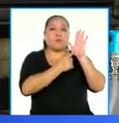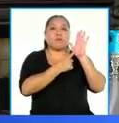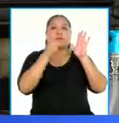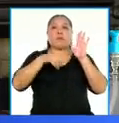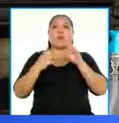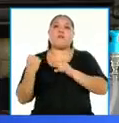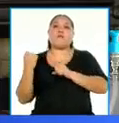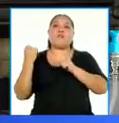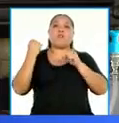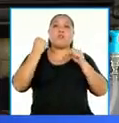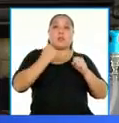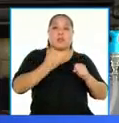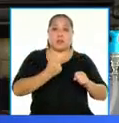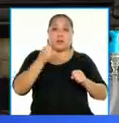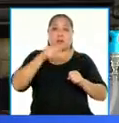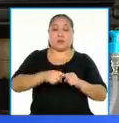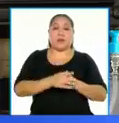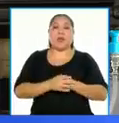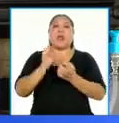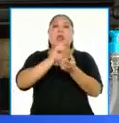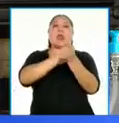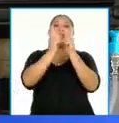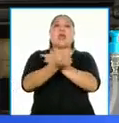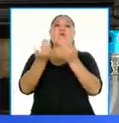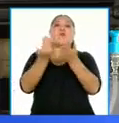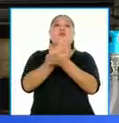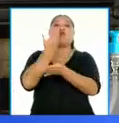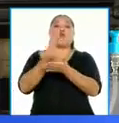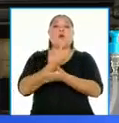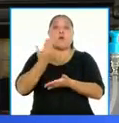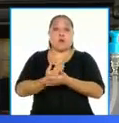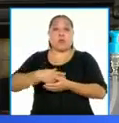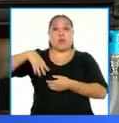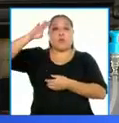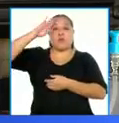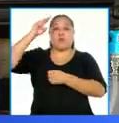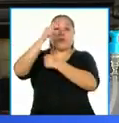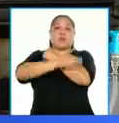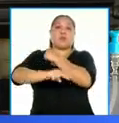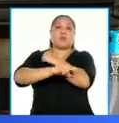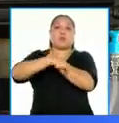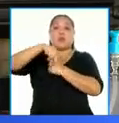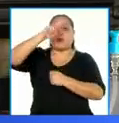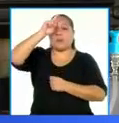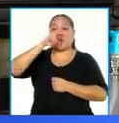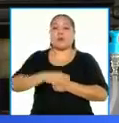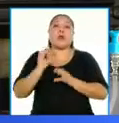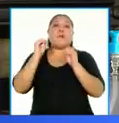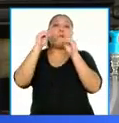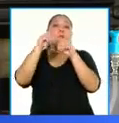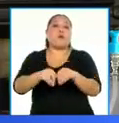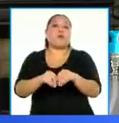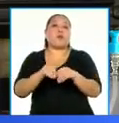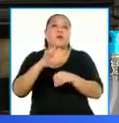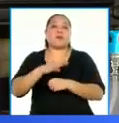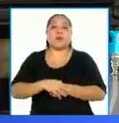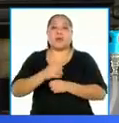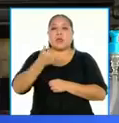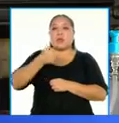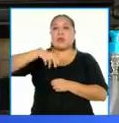el fortalecimiento y la modernización de la Policía Nacional del Perú, que plantea un total